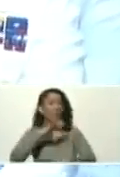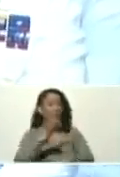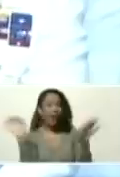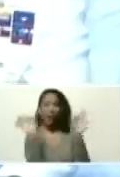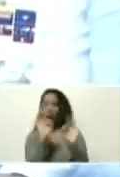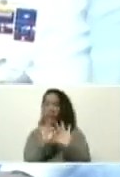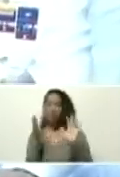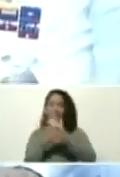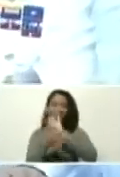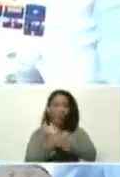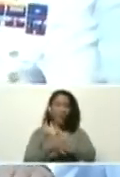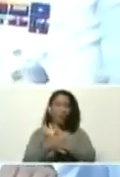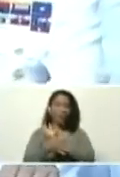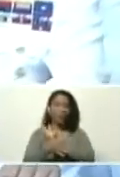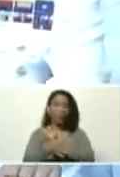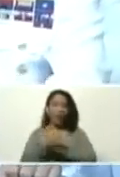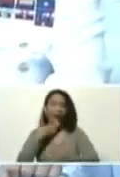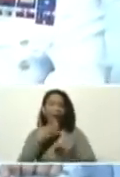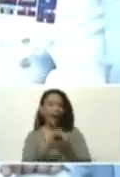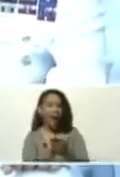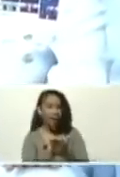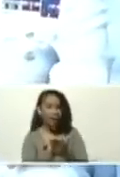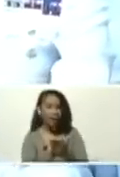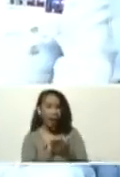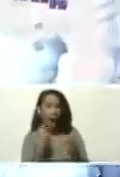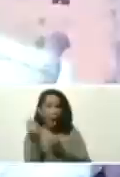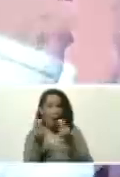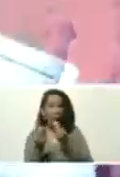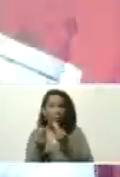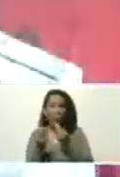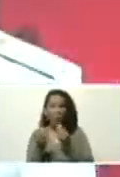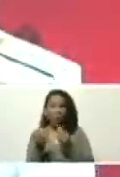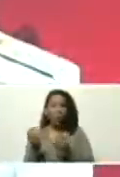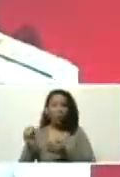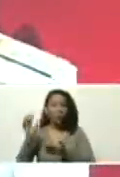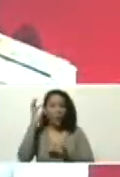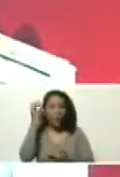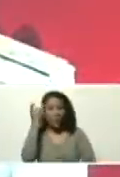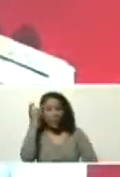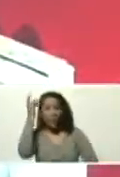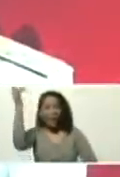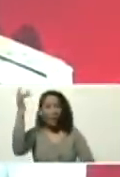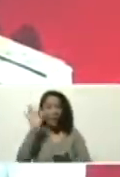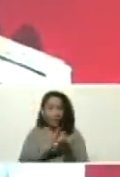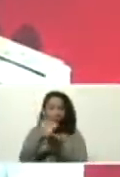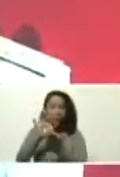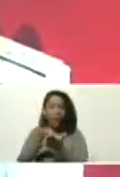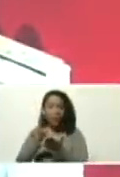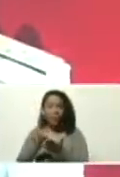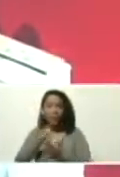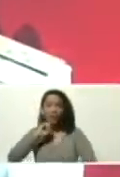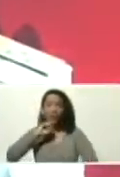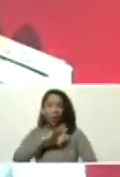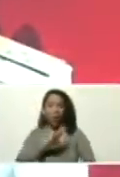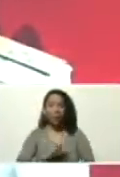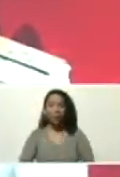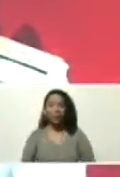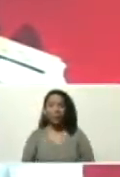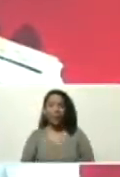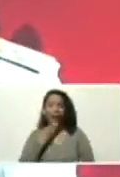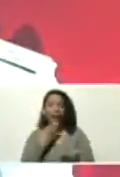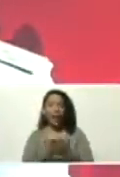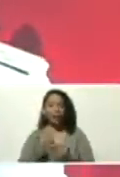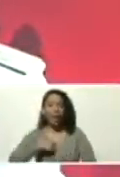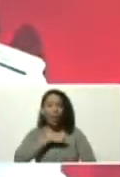historia. Gracias a la providencia, hoy es solo eso, historia. Gracias a